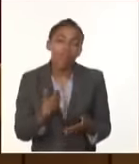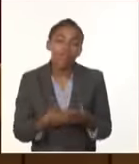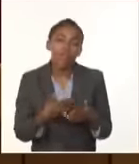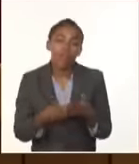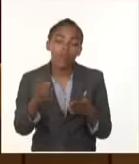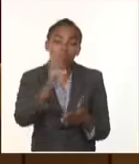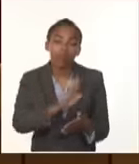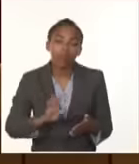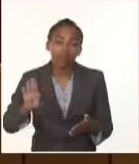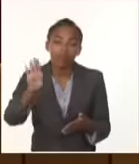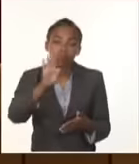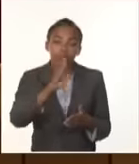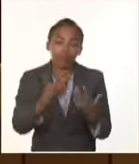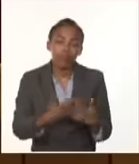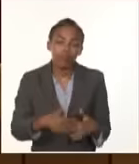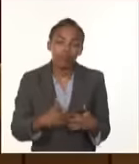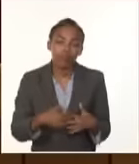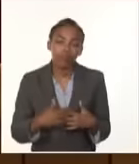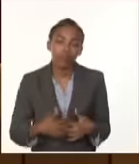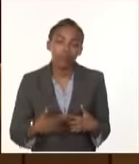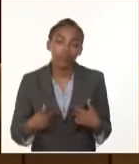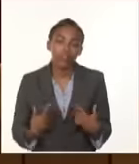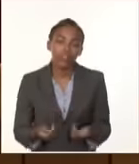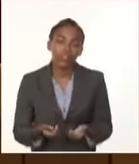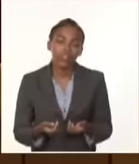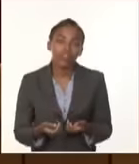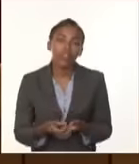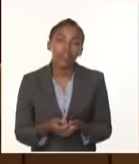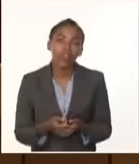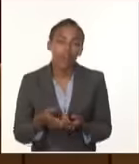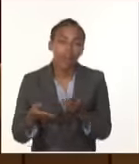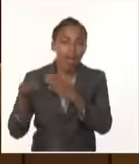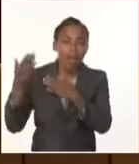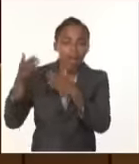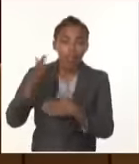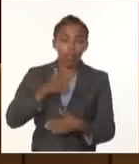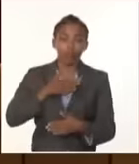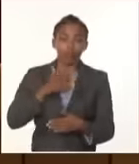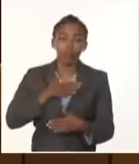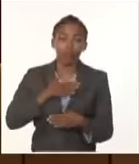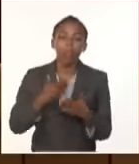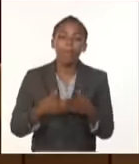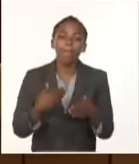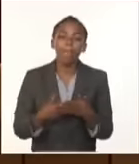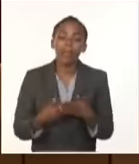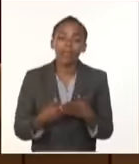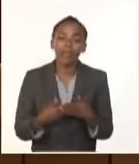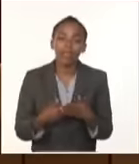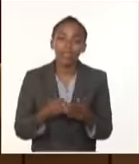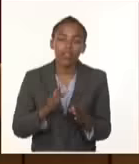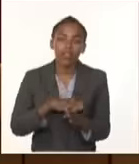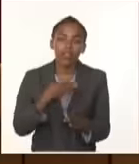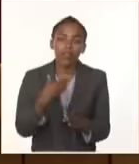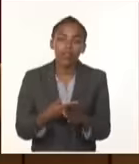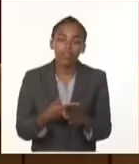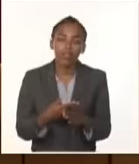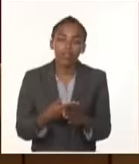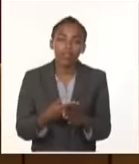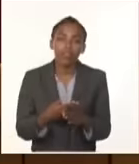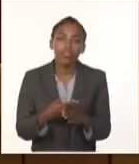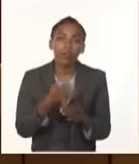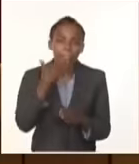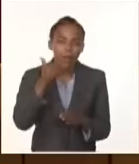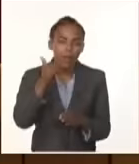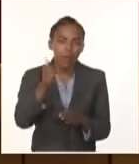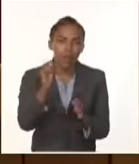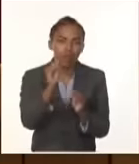atrapadas por las ineficiencias de las empresas de las que formaban parte, y al transformarse mejoraron sustancialmente los